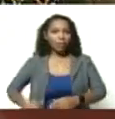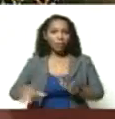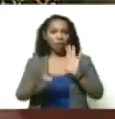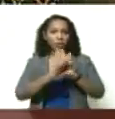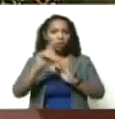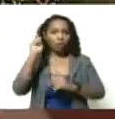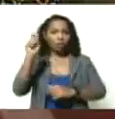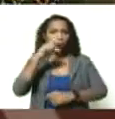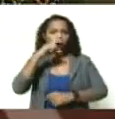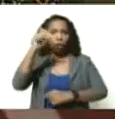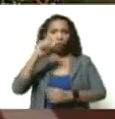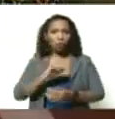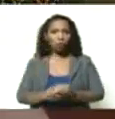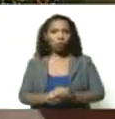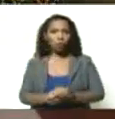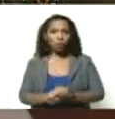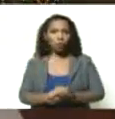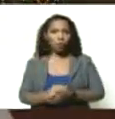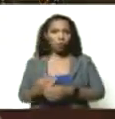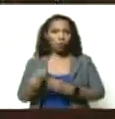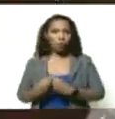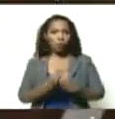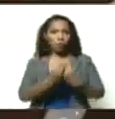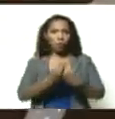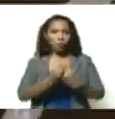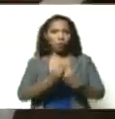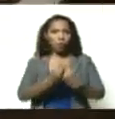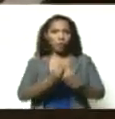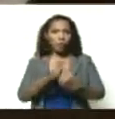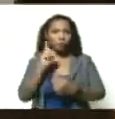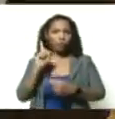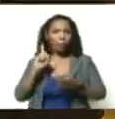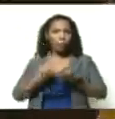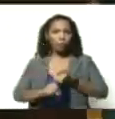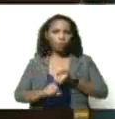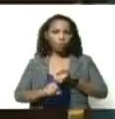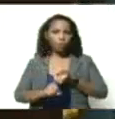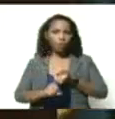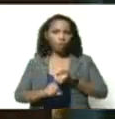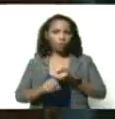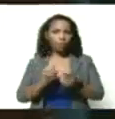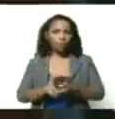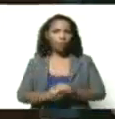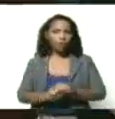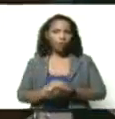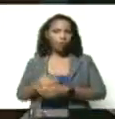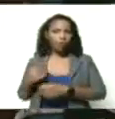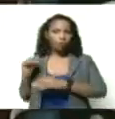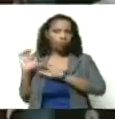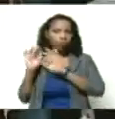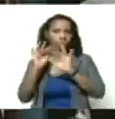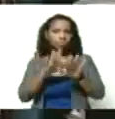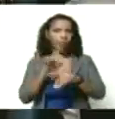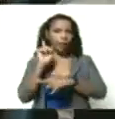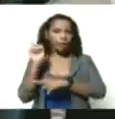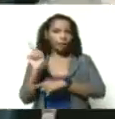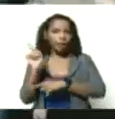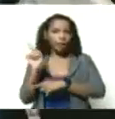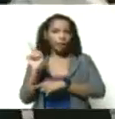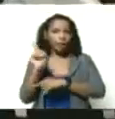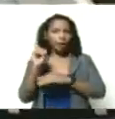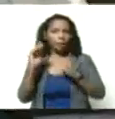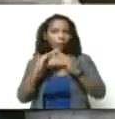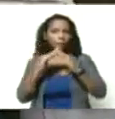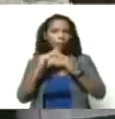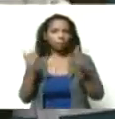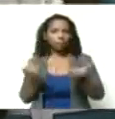constitucional Nicolás Maduro, en compañía de la primera combatiente Cilia Flores, acudió a la capilla ardiente